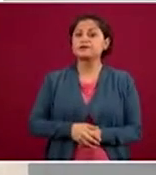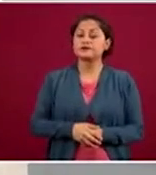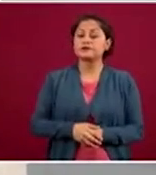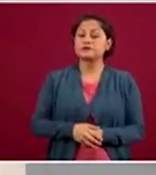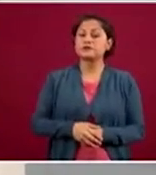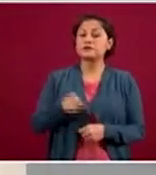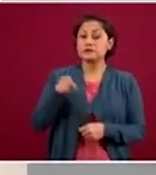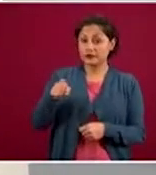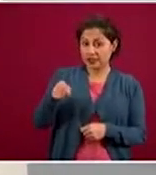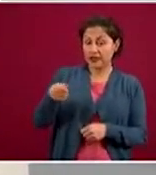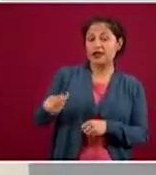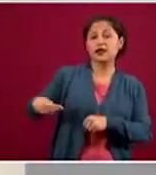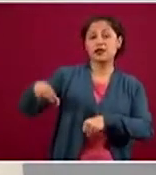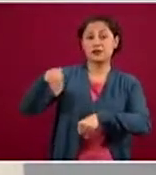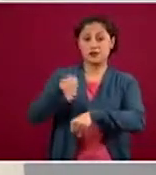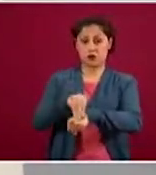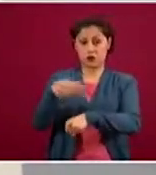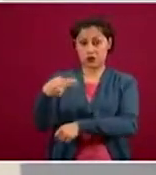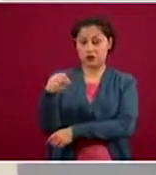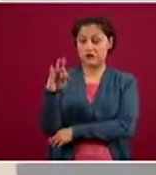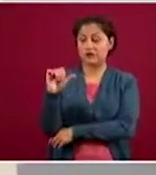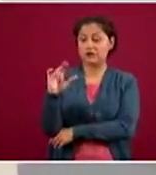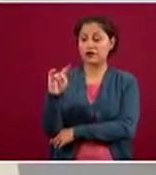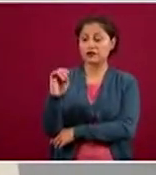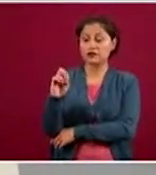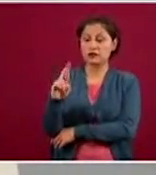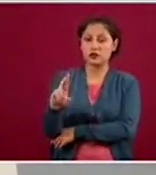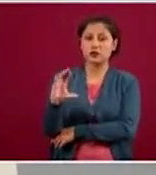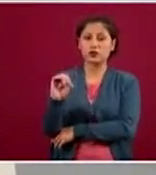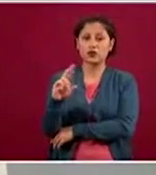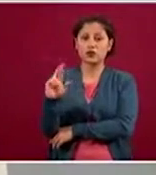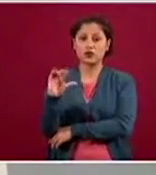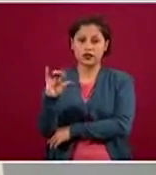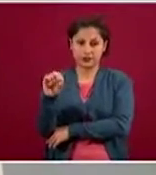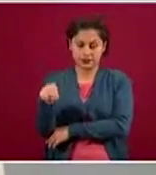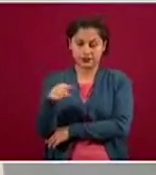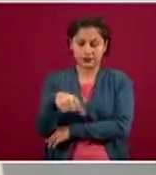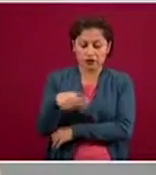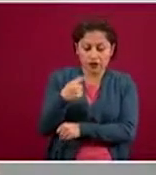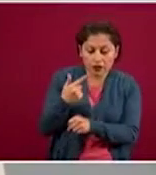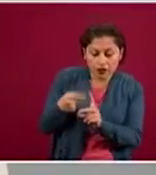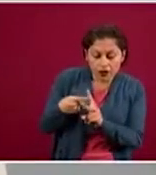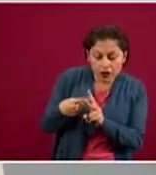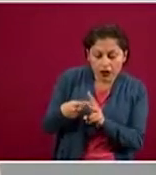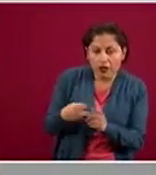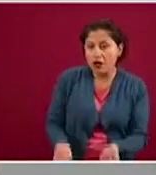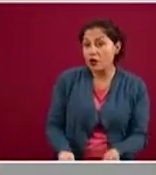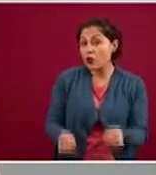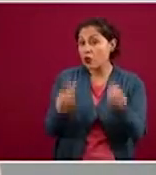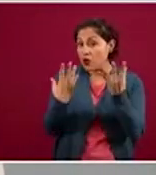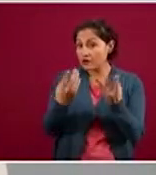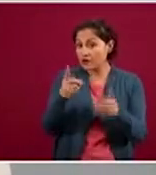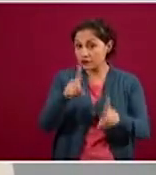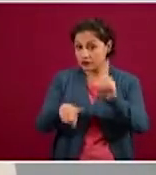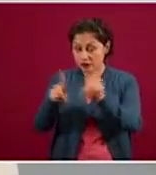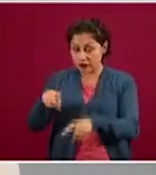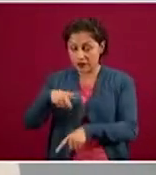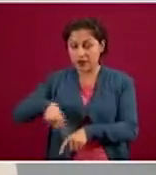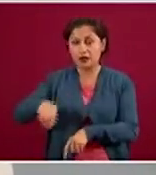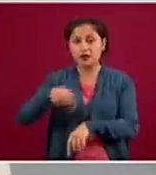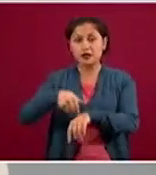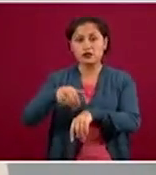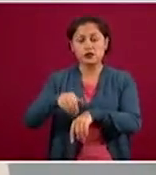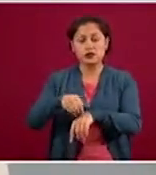el factor de corrección para estimar por cada caso cuántos representan. Hasta la semana pasada, cuando lo presentamos,